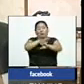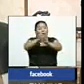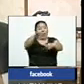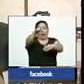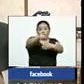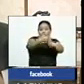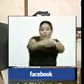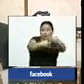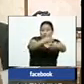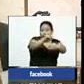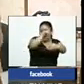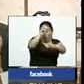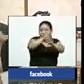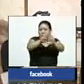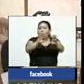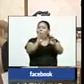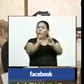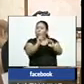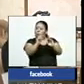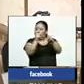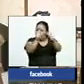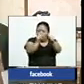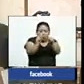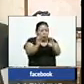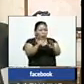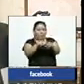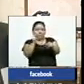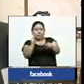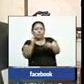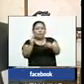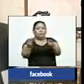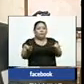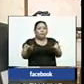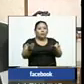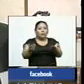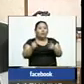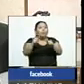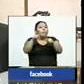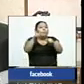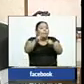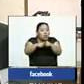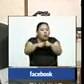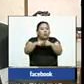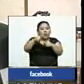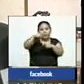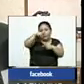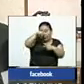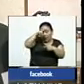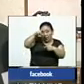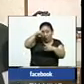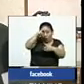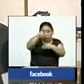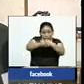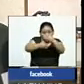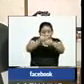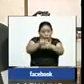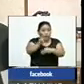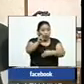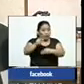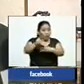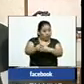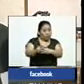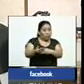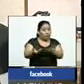cumplió. ¿Ok? Esa es una frase de generación X. El horizonte laboral de un millennial son dos años,